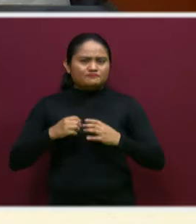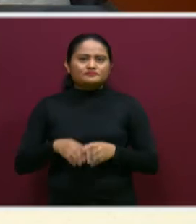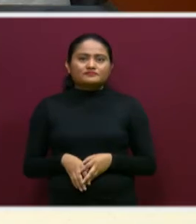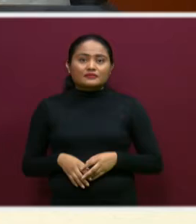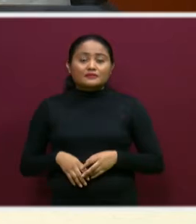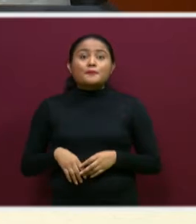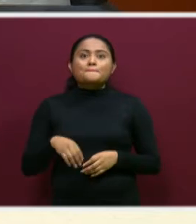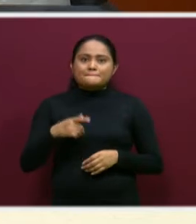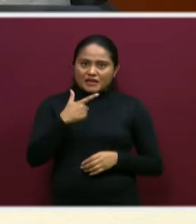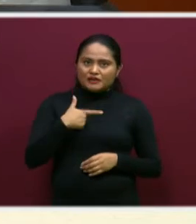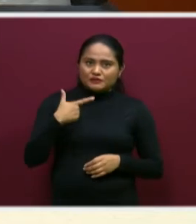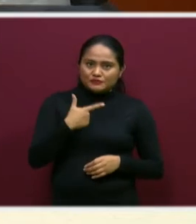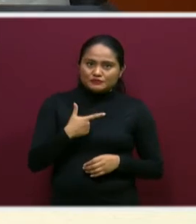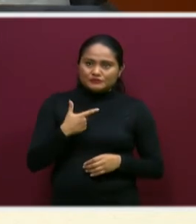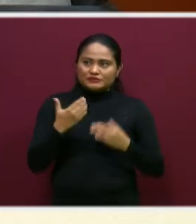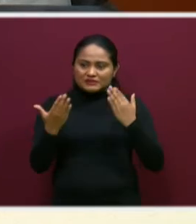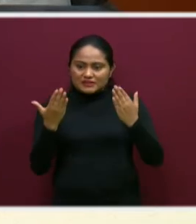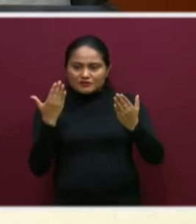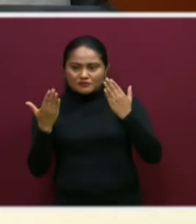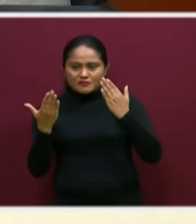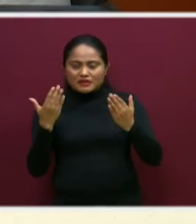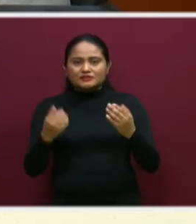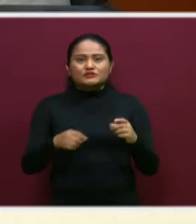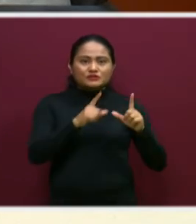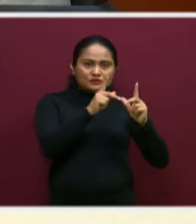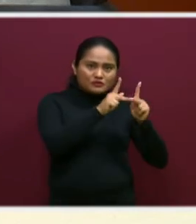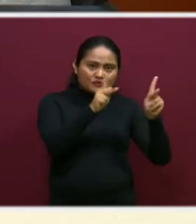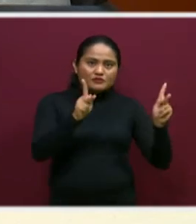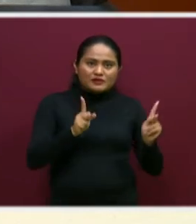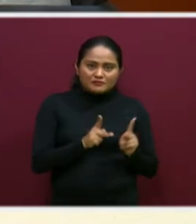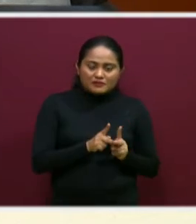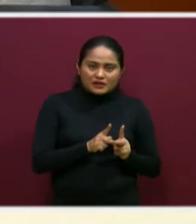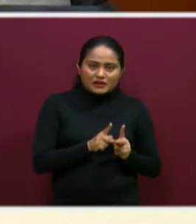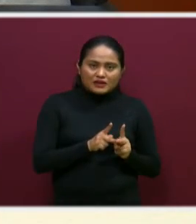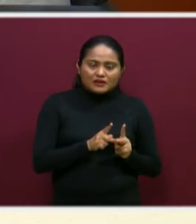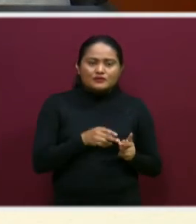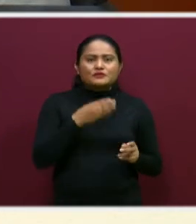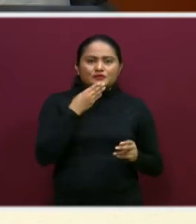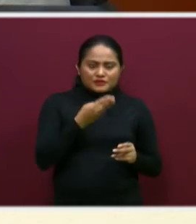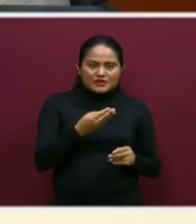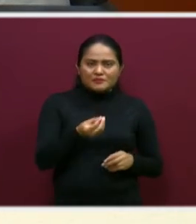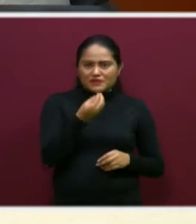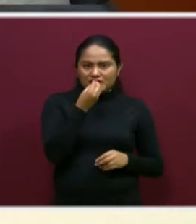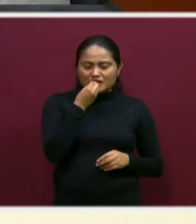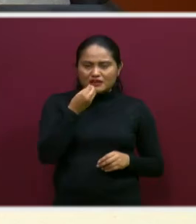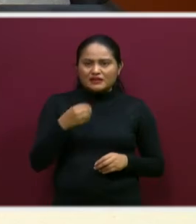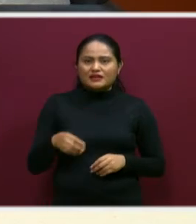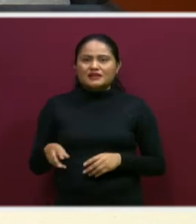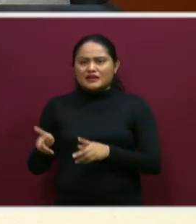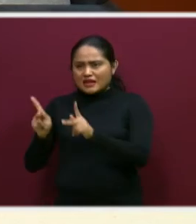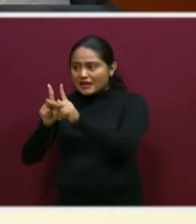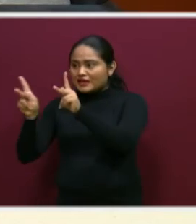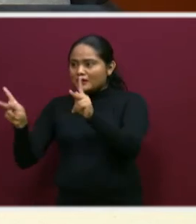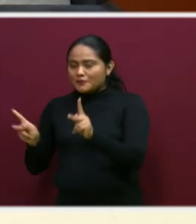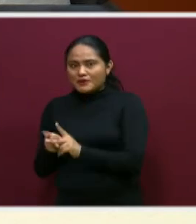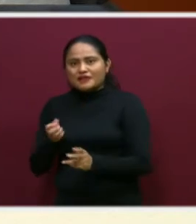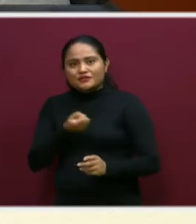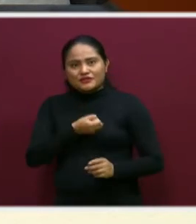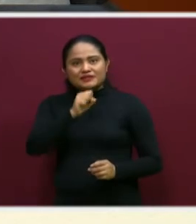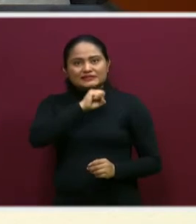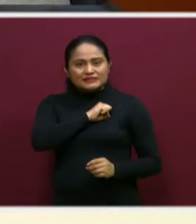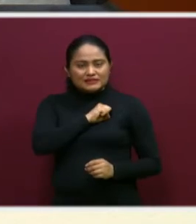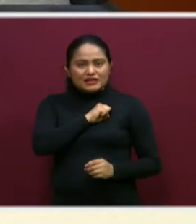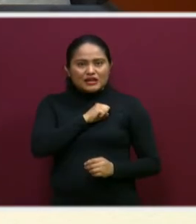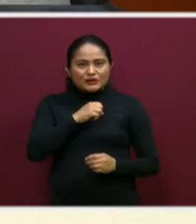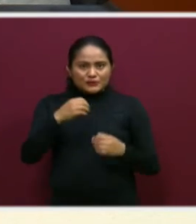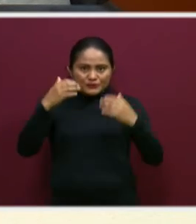plato del buen comer y el plato de la salud mental así de manera muy gráfica podemos entender conceptos que en algún